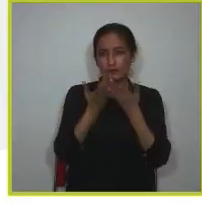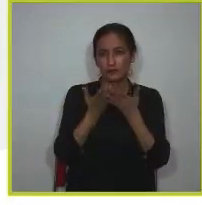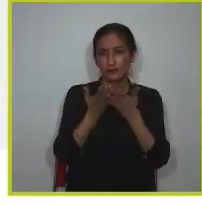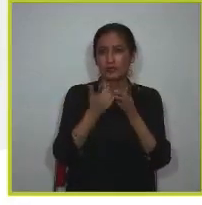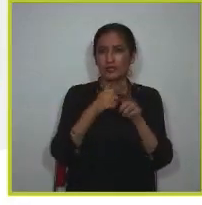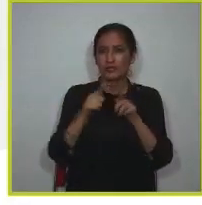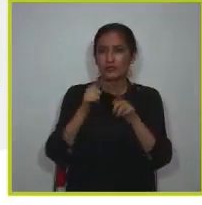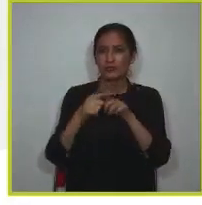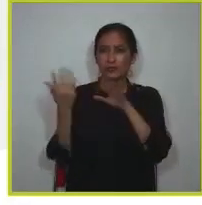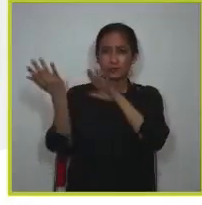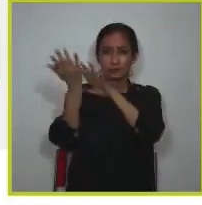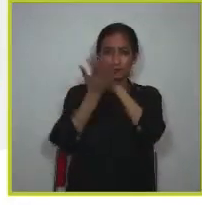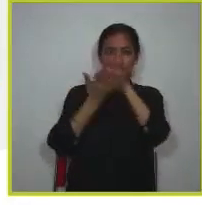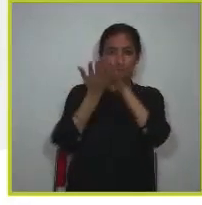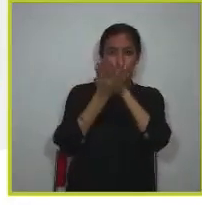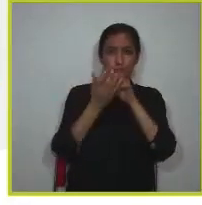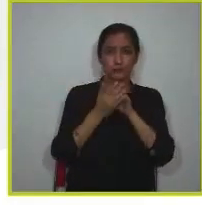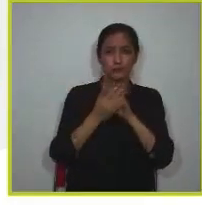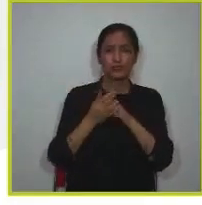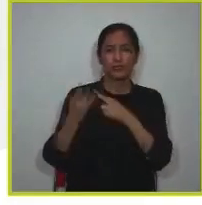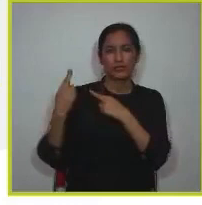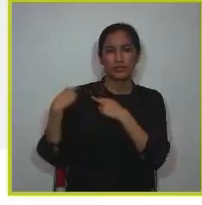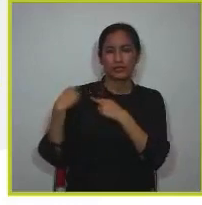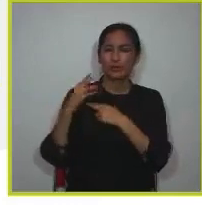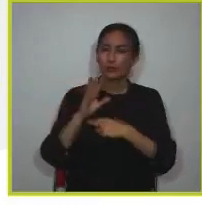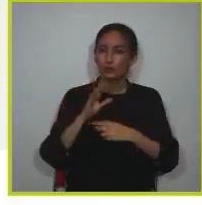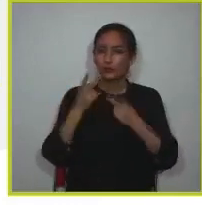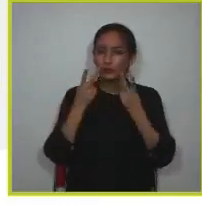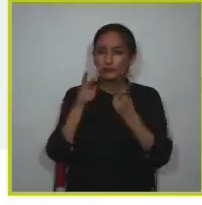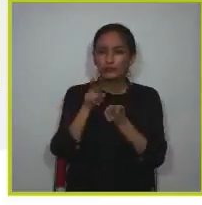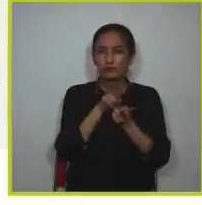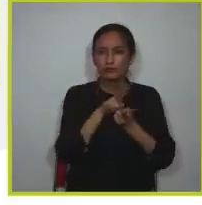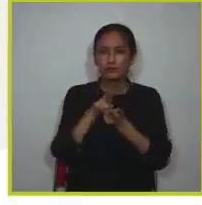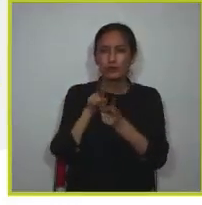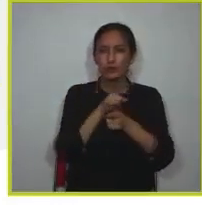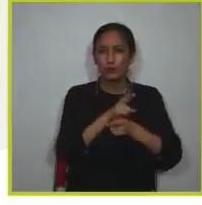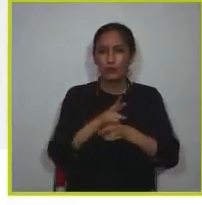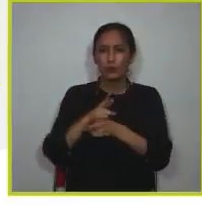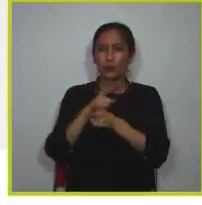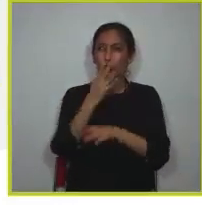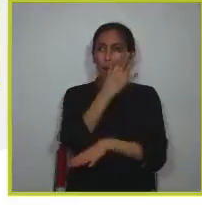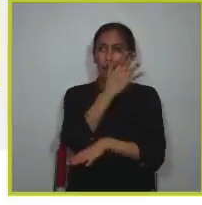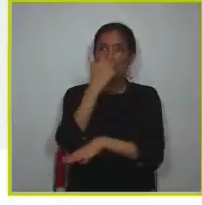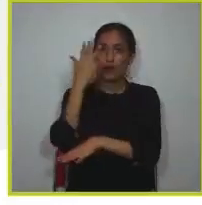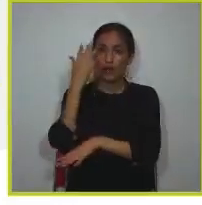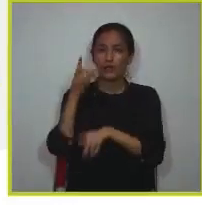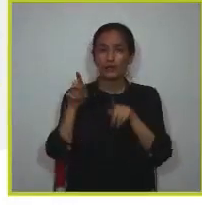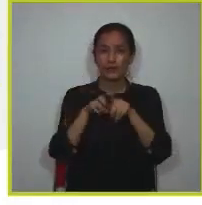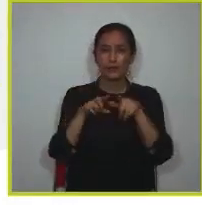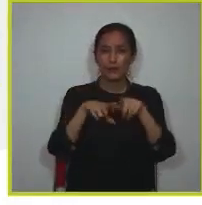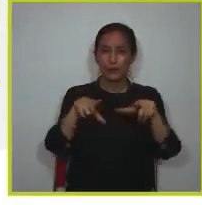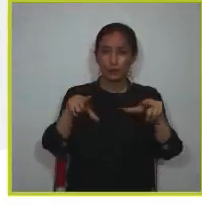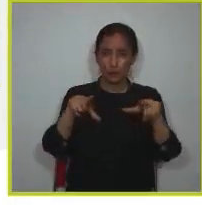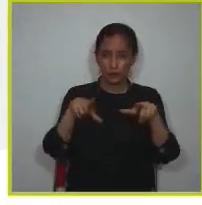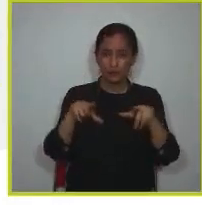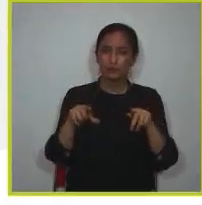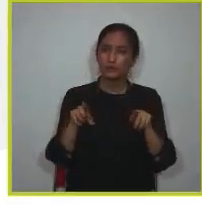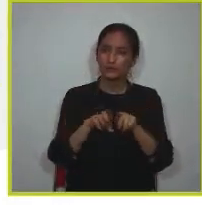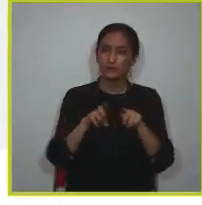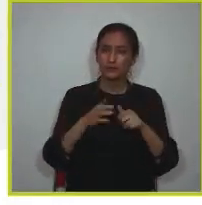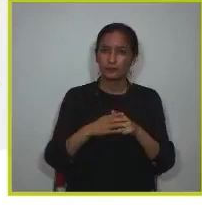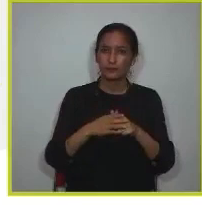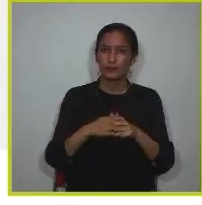los monitores ambientales quiénes no solo vigilan y resguardan los bosques y los territorios sino que también